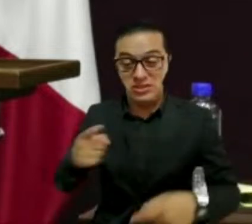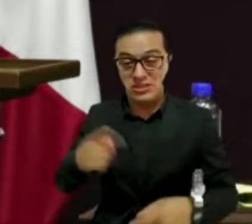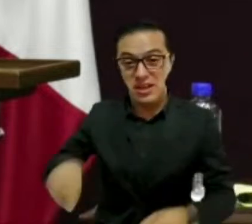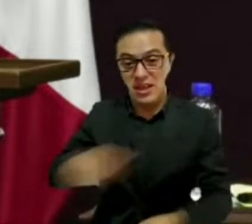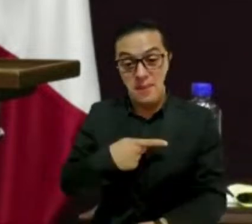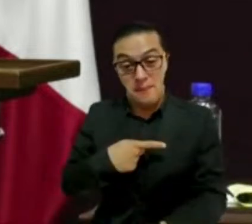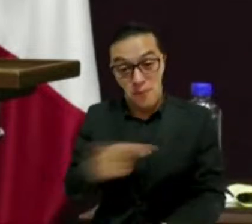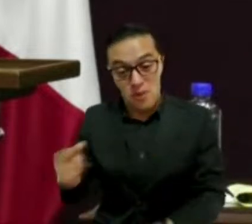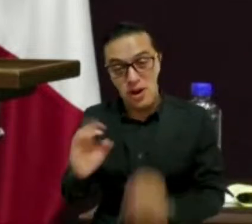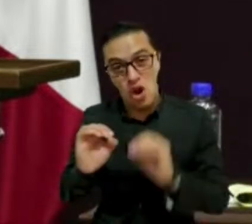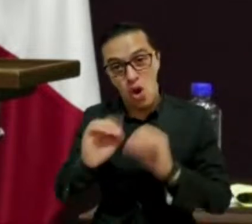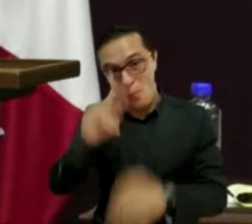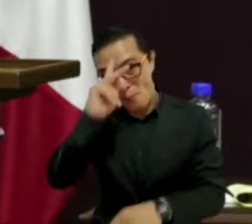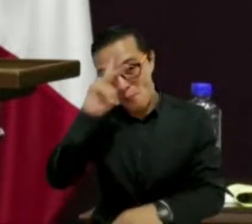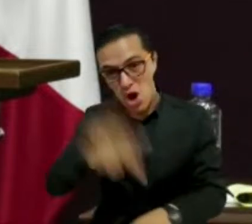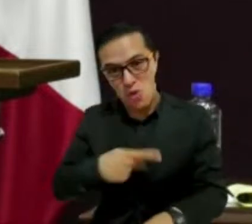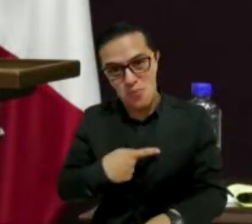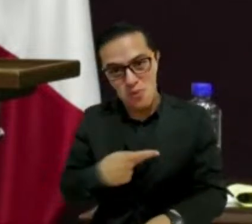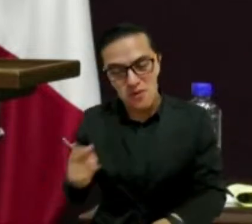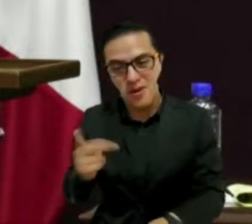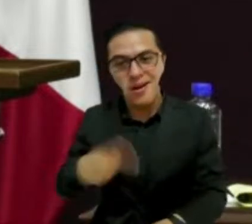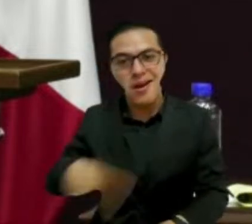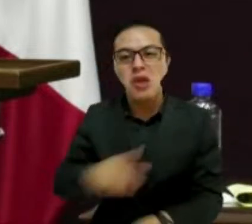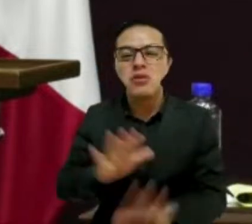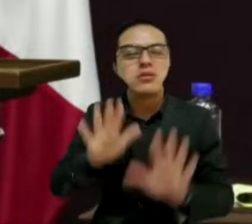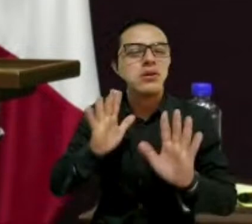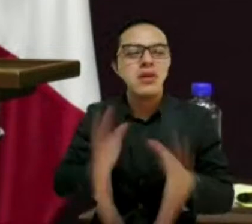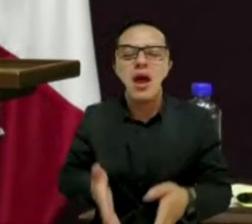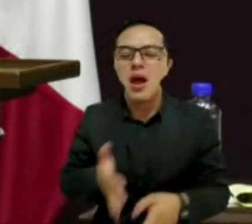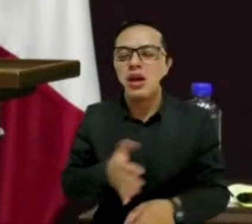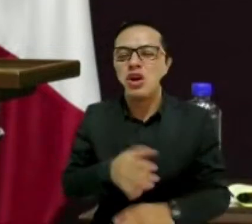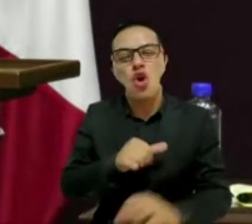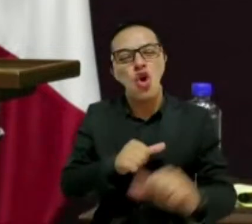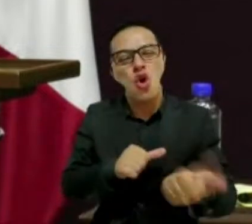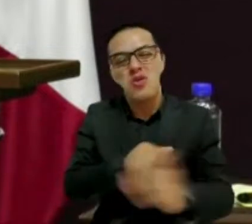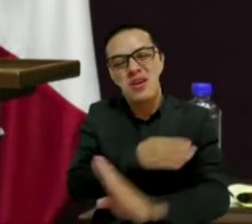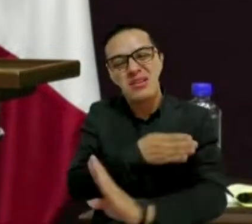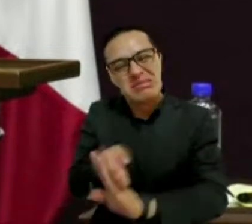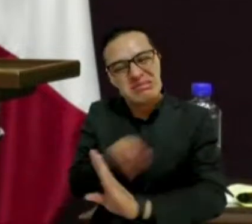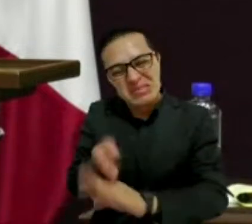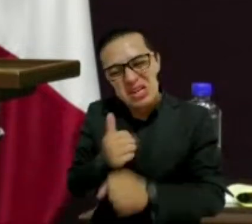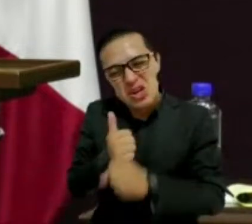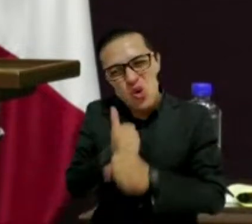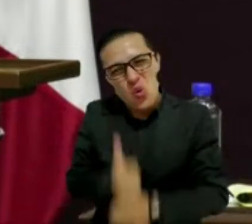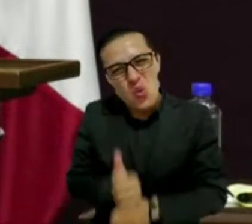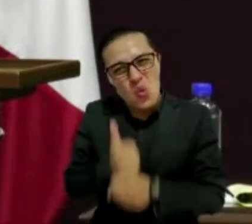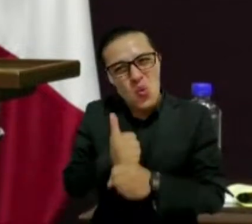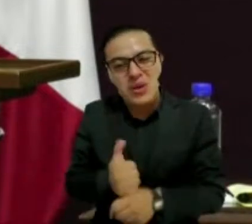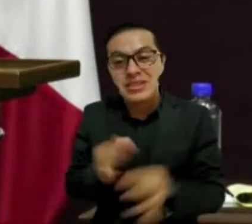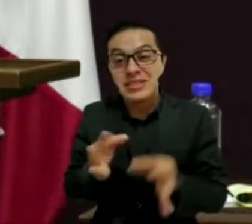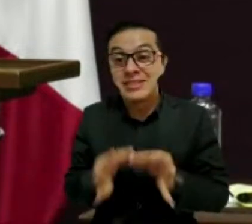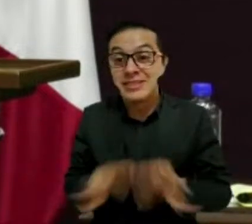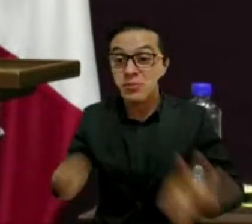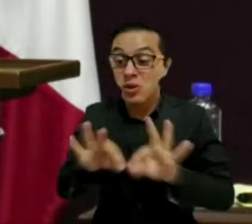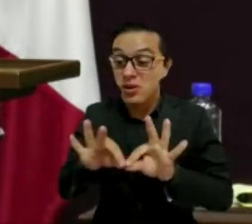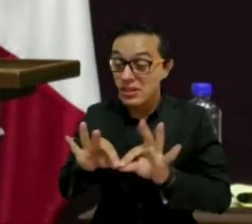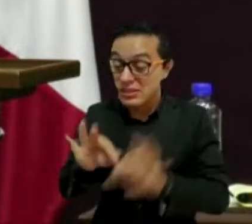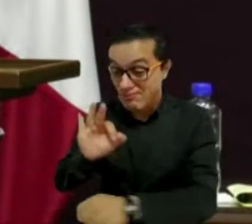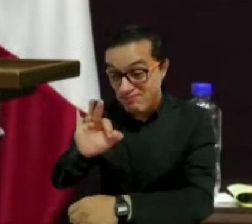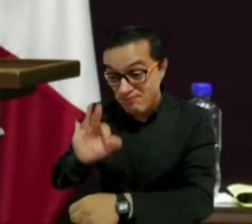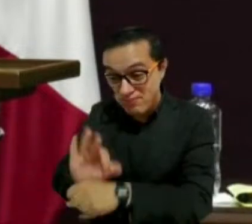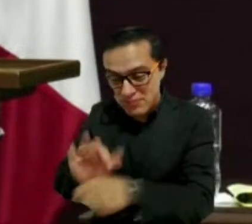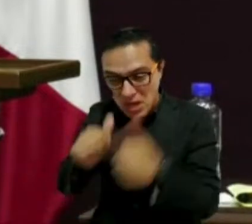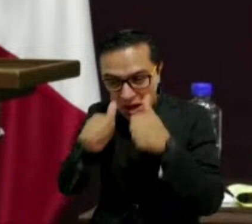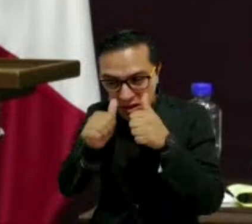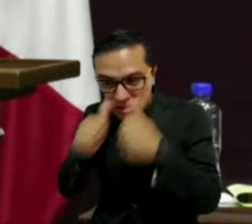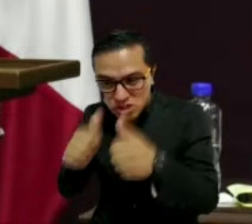sufrido injusticias y daños, y es necesario garantizar que se les brinde la atención y el apoyo adecuados. Establecer en